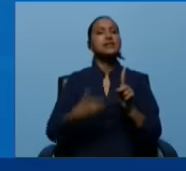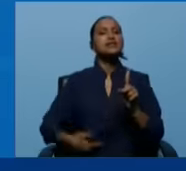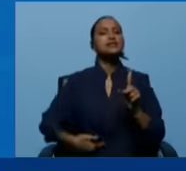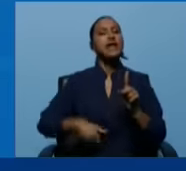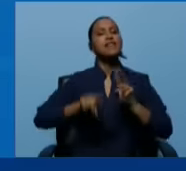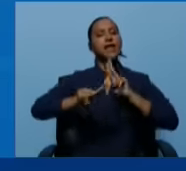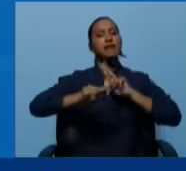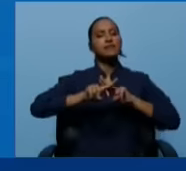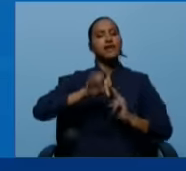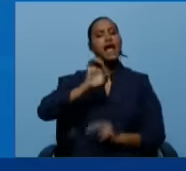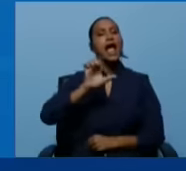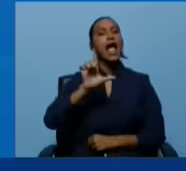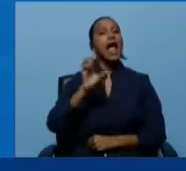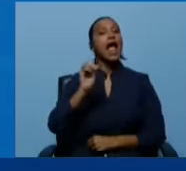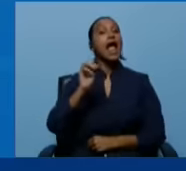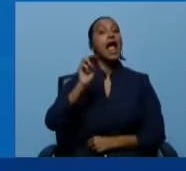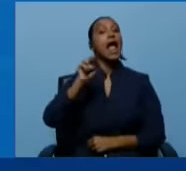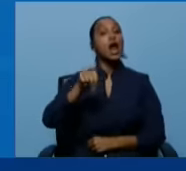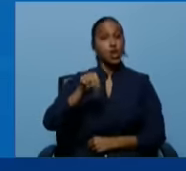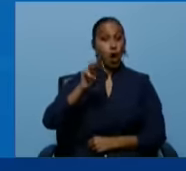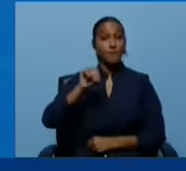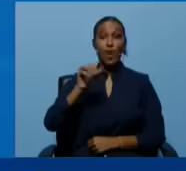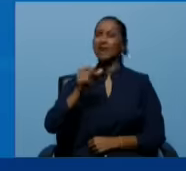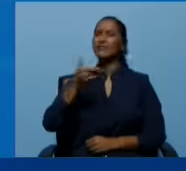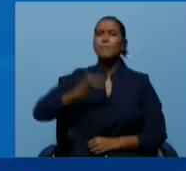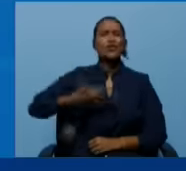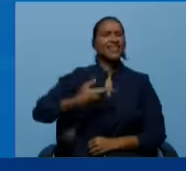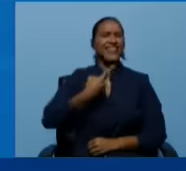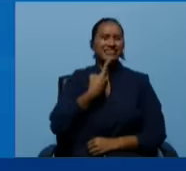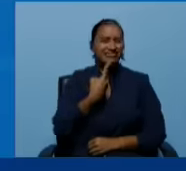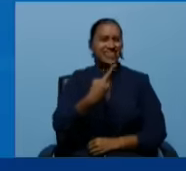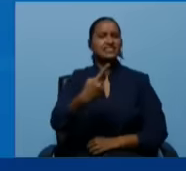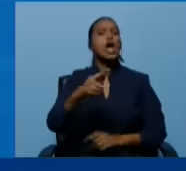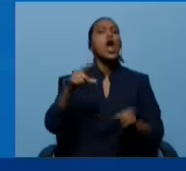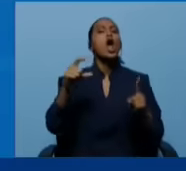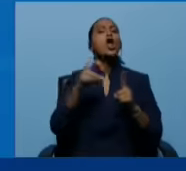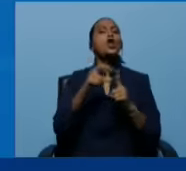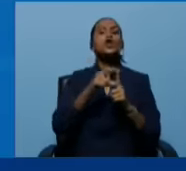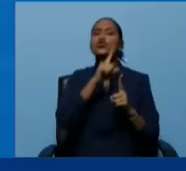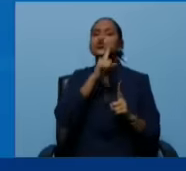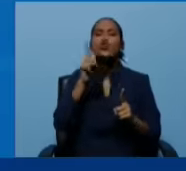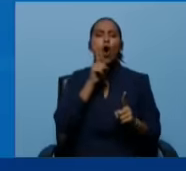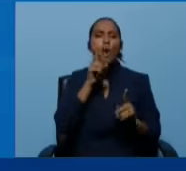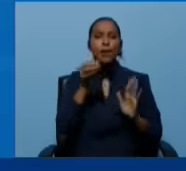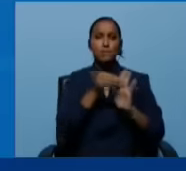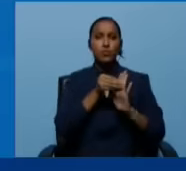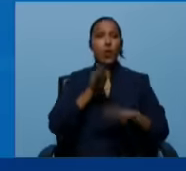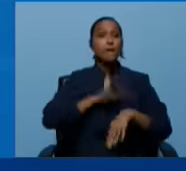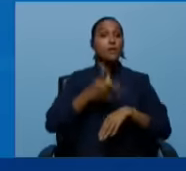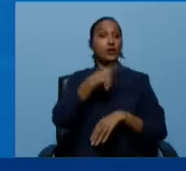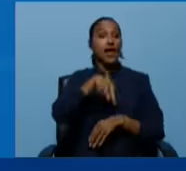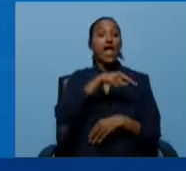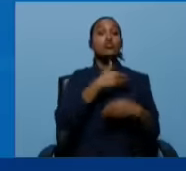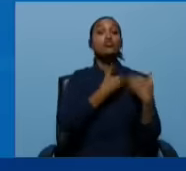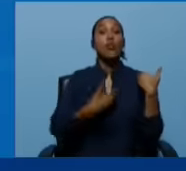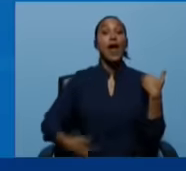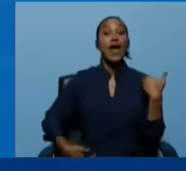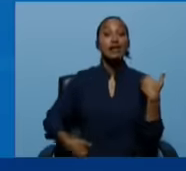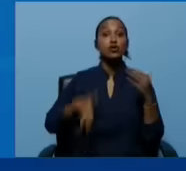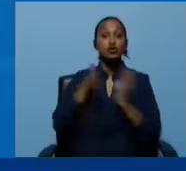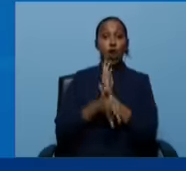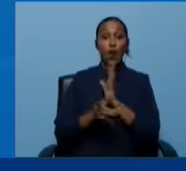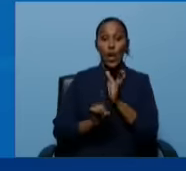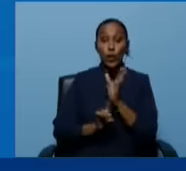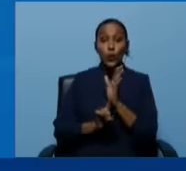lo nombramos con nombre y apellido, porque detrás de todos estos planes está un hombre que tiene 6.000 satélites, que controla